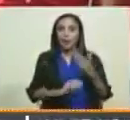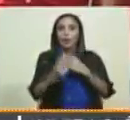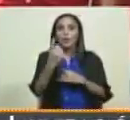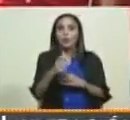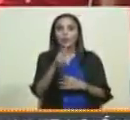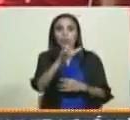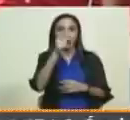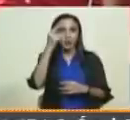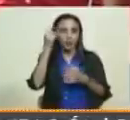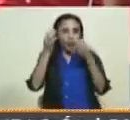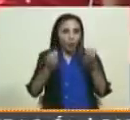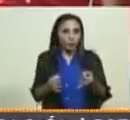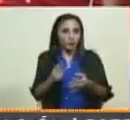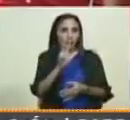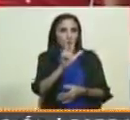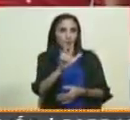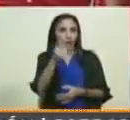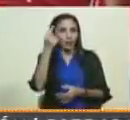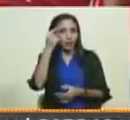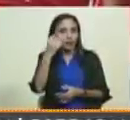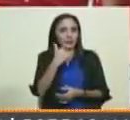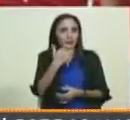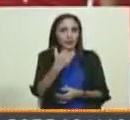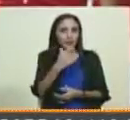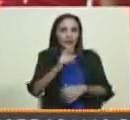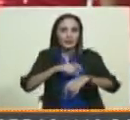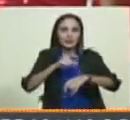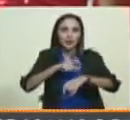3 días. Se acerca la hora.